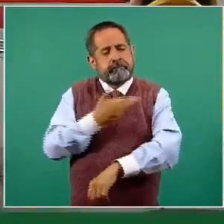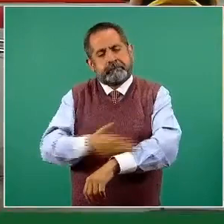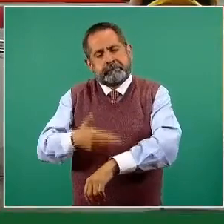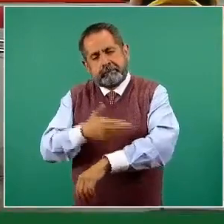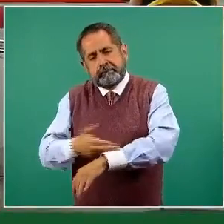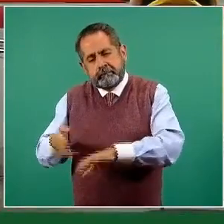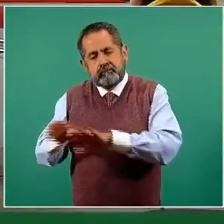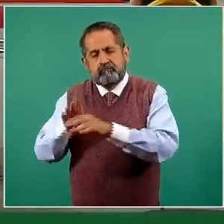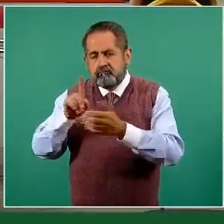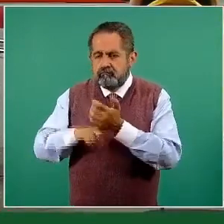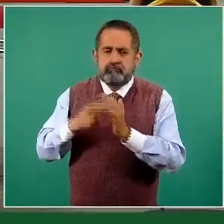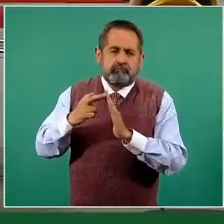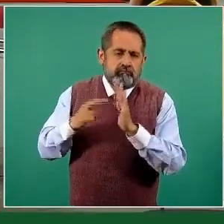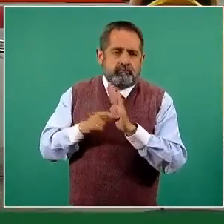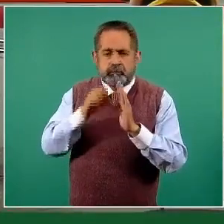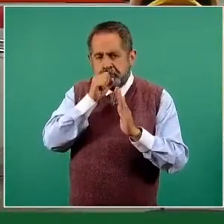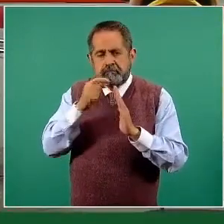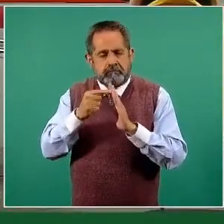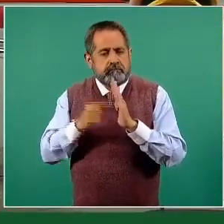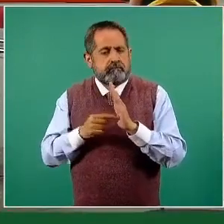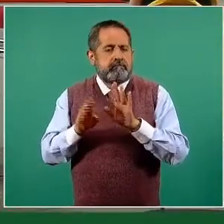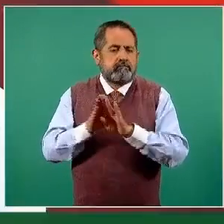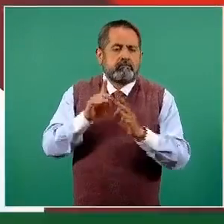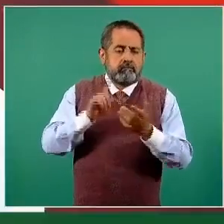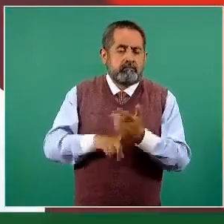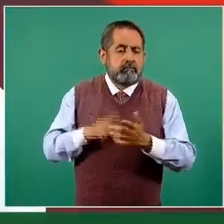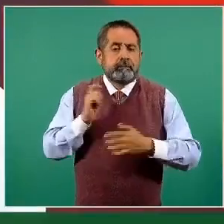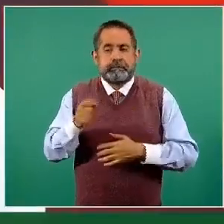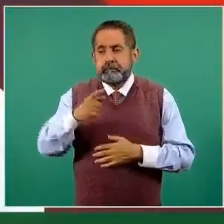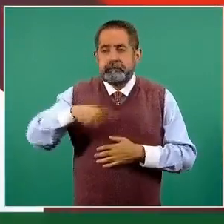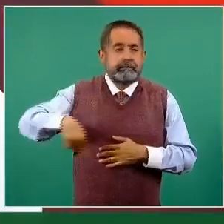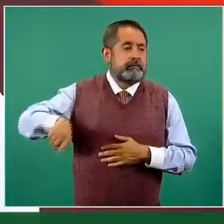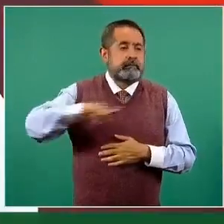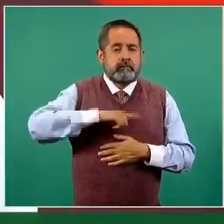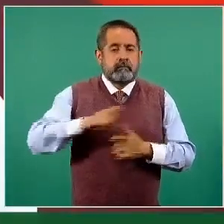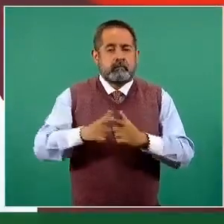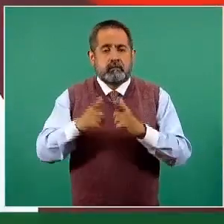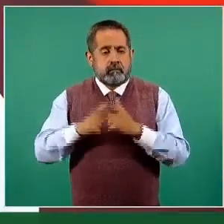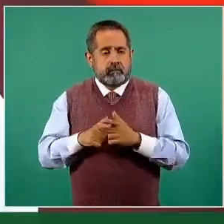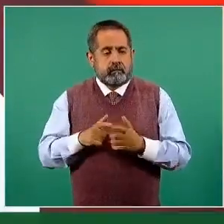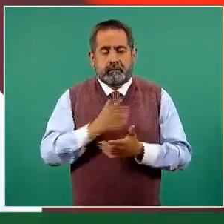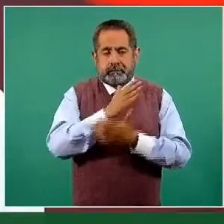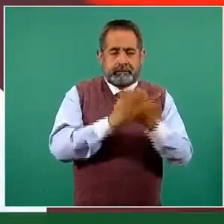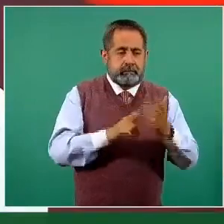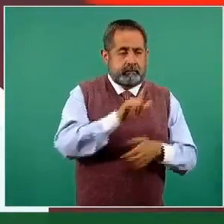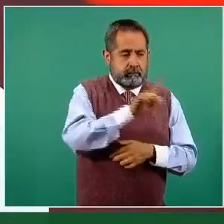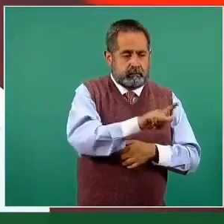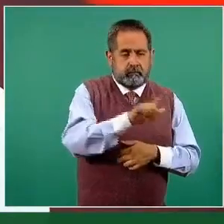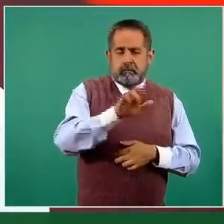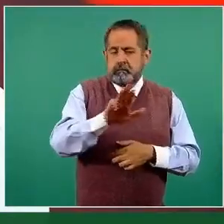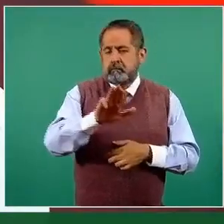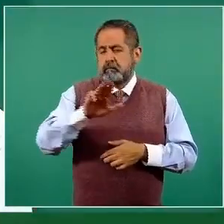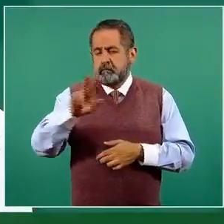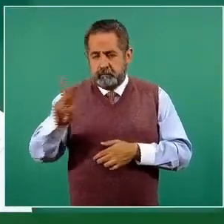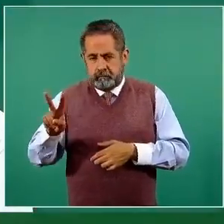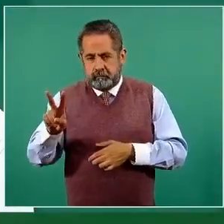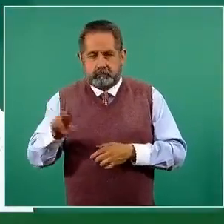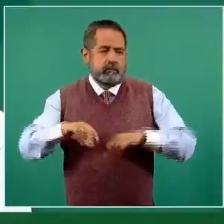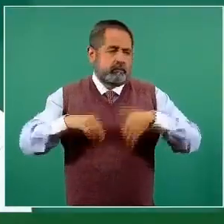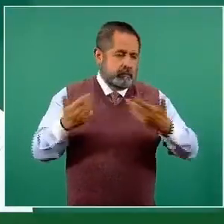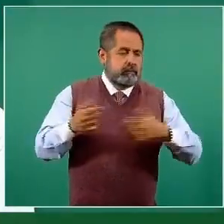esta manera, esta modalidad en donde la mitad del grupo va lunes, miércoles, viernes, la otra mitad